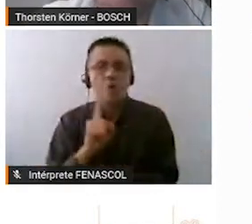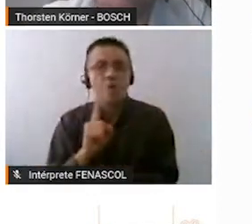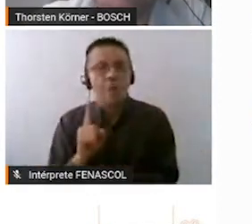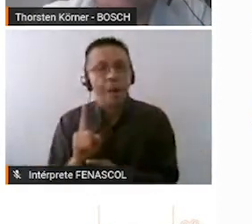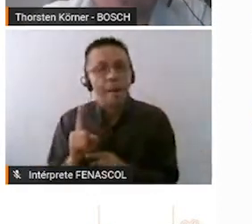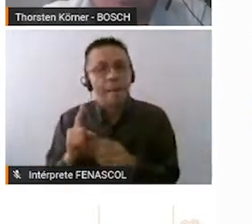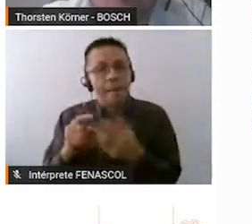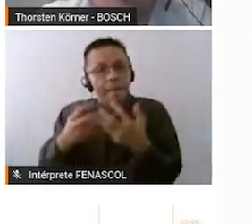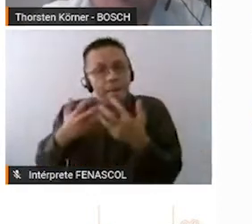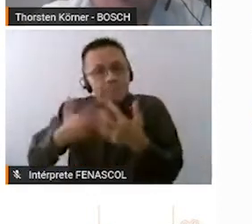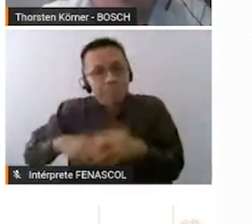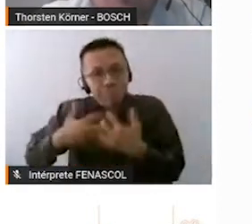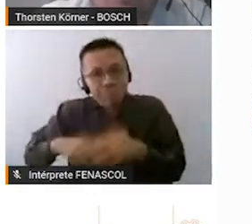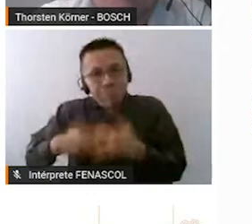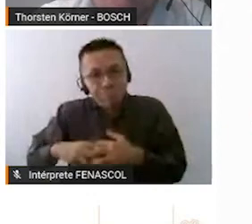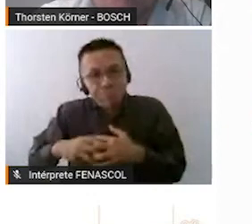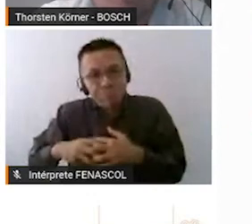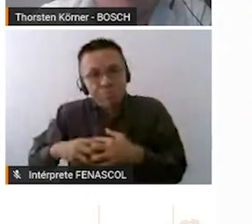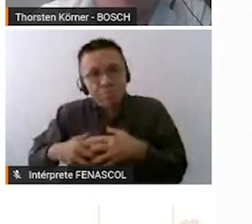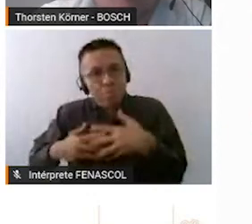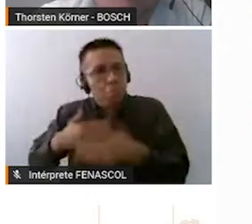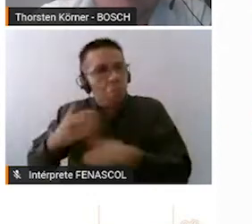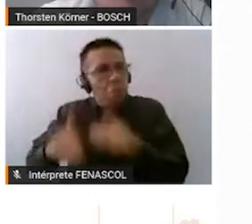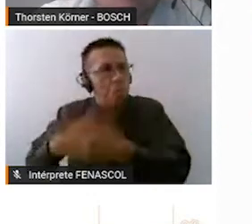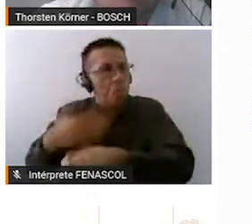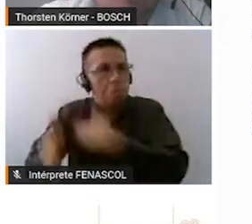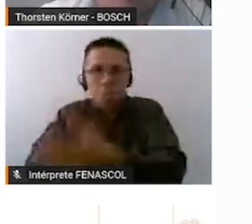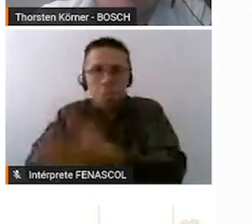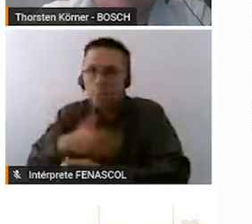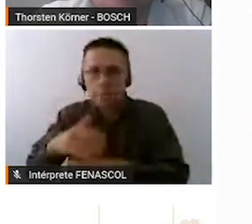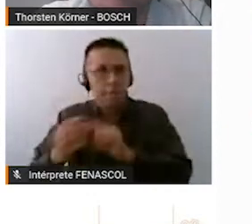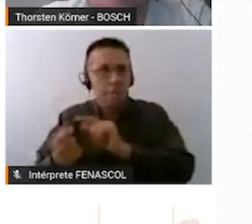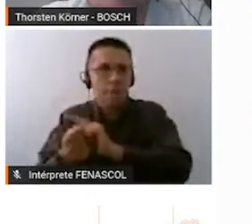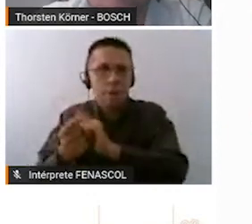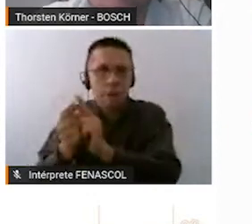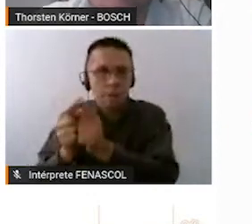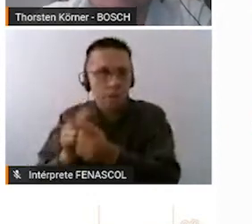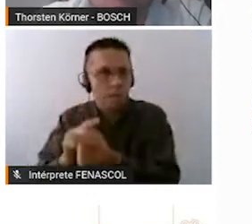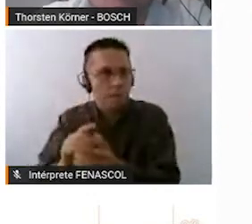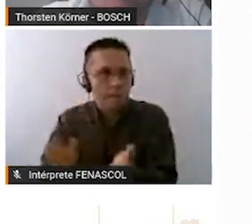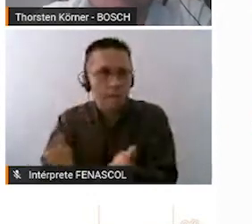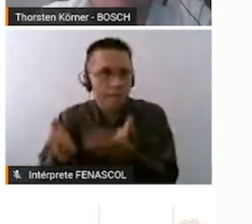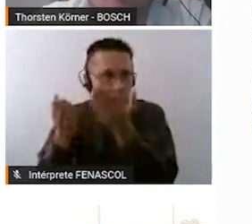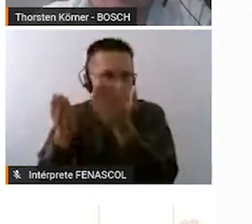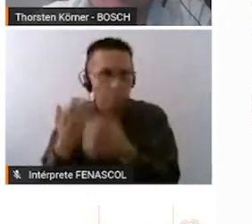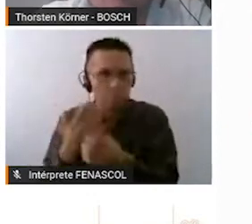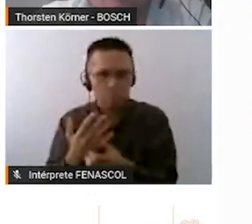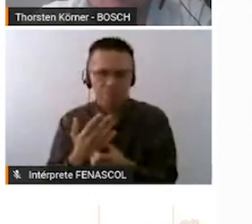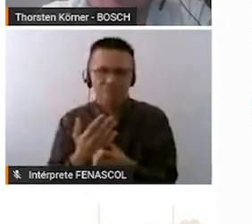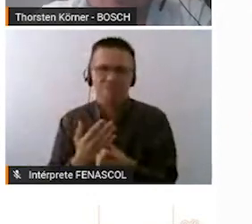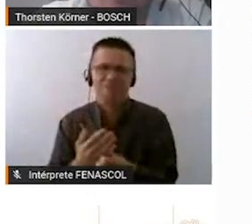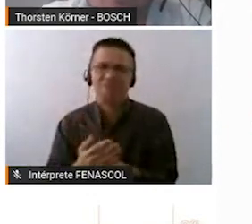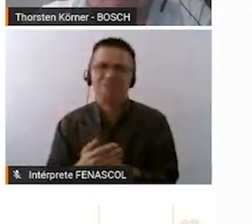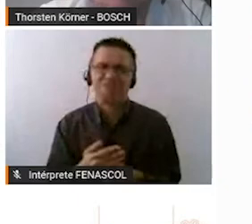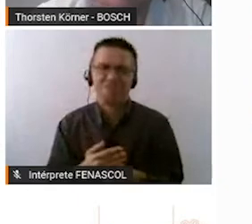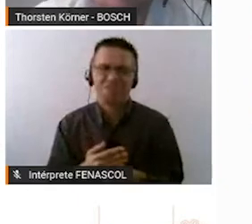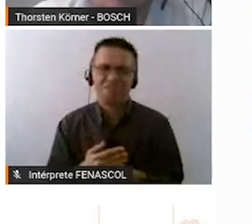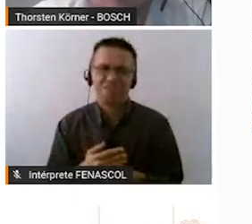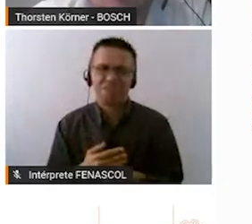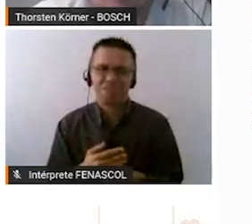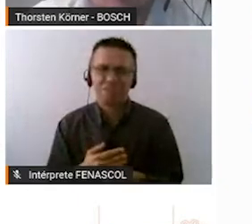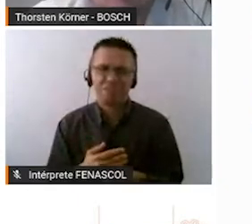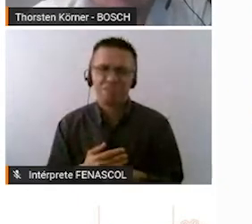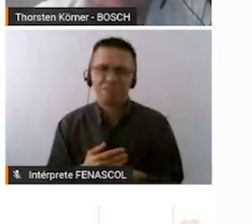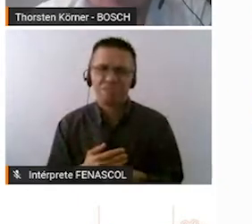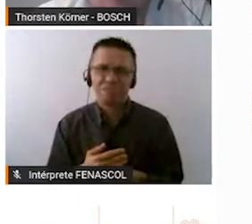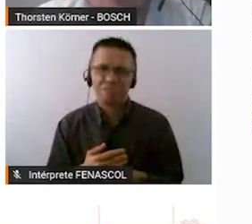se haya revolucionado. En este caso nos preguntaríamos entonces, y si no tenemos una